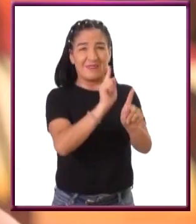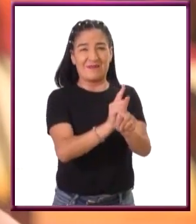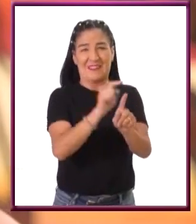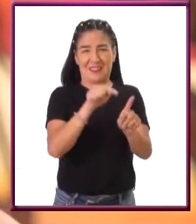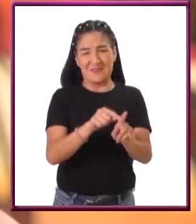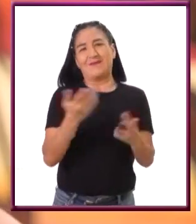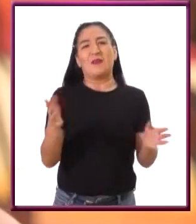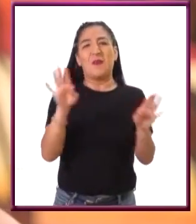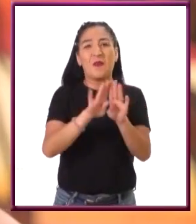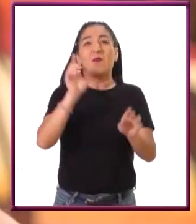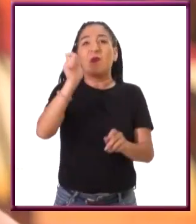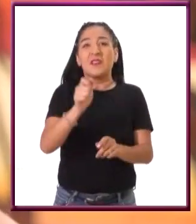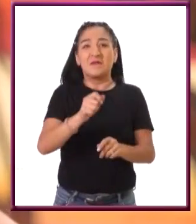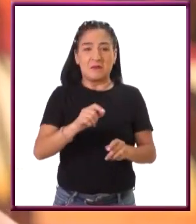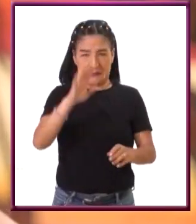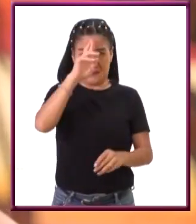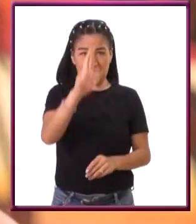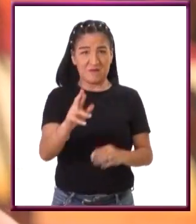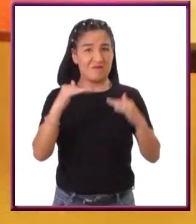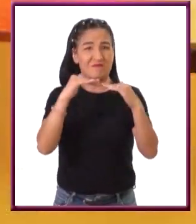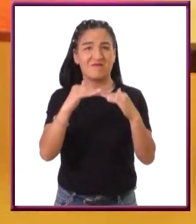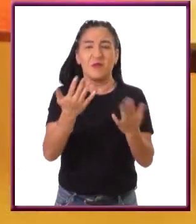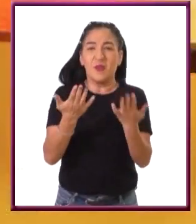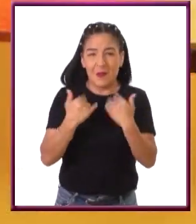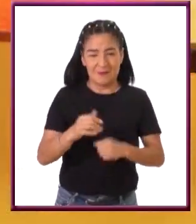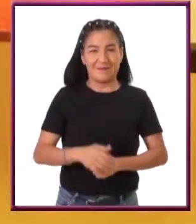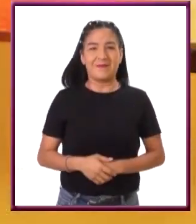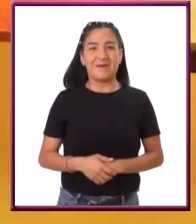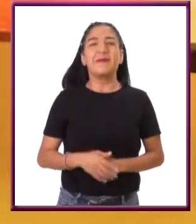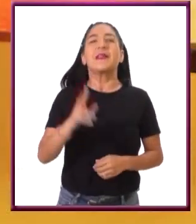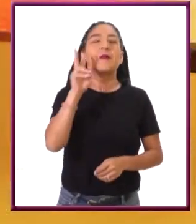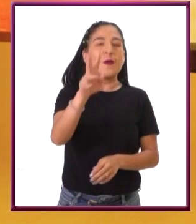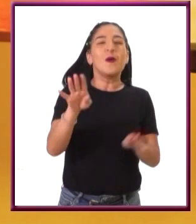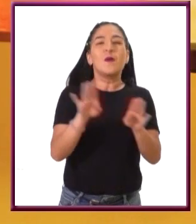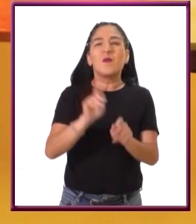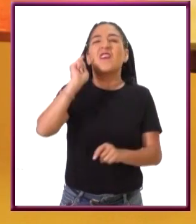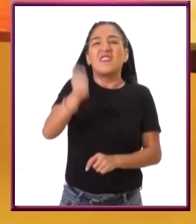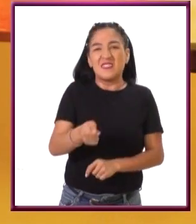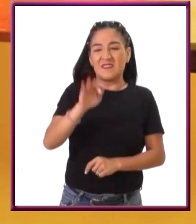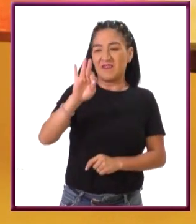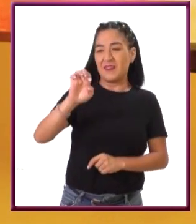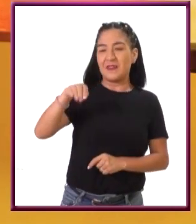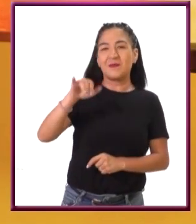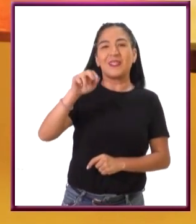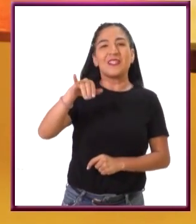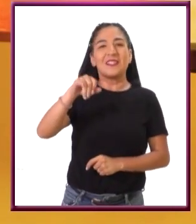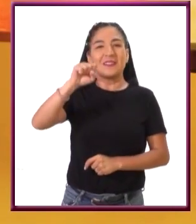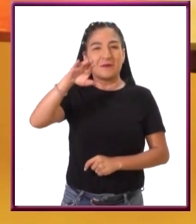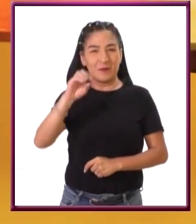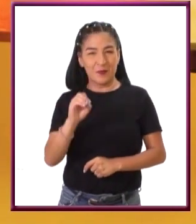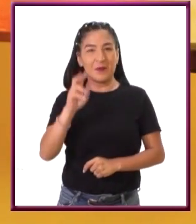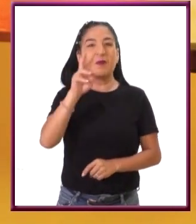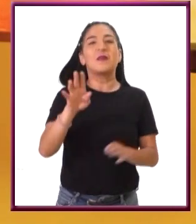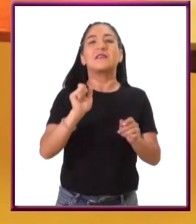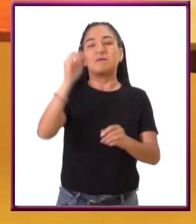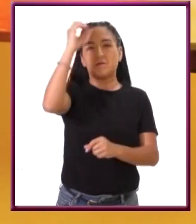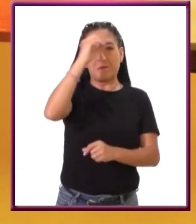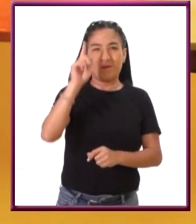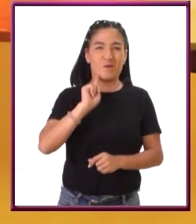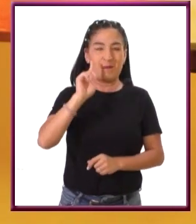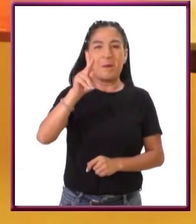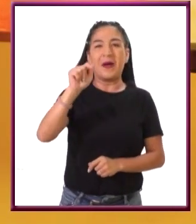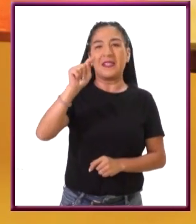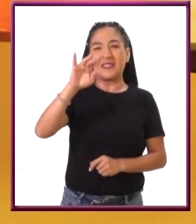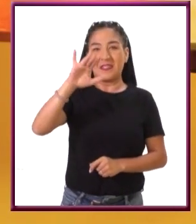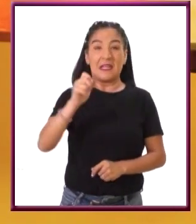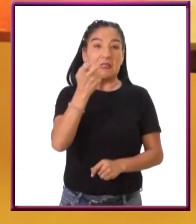es precisamente un lugar de paridad. Vayamos a una cápsula sobre qué es el feminismo, con la opinión de Patricia